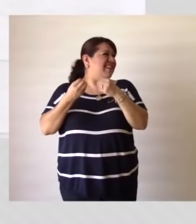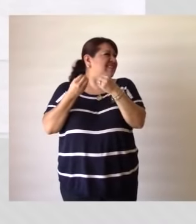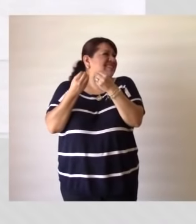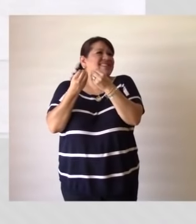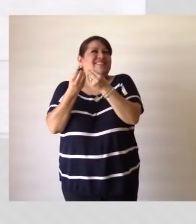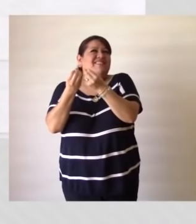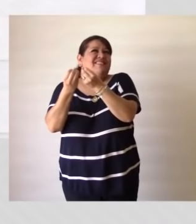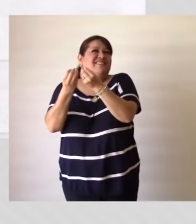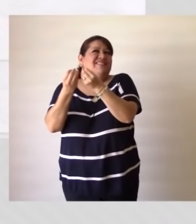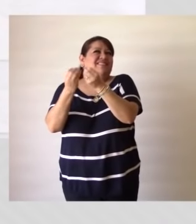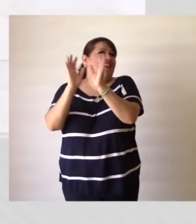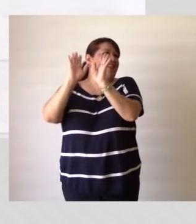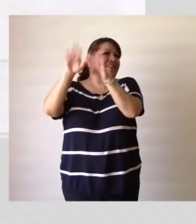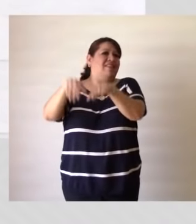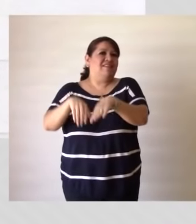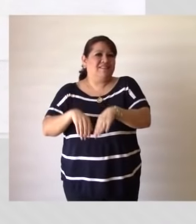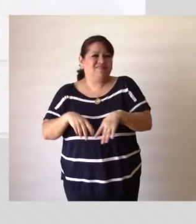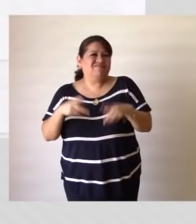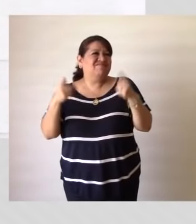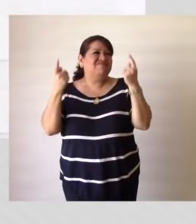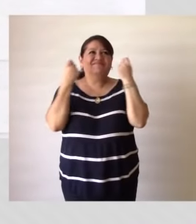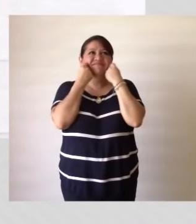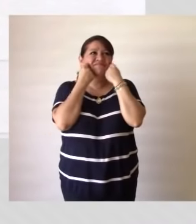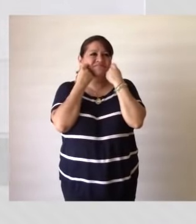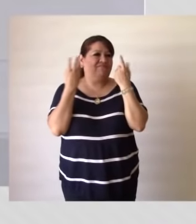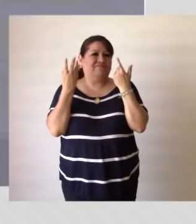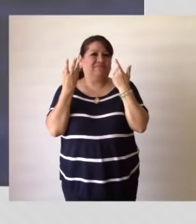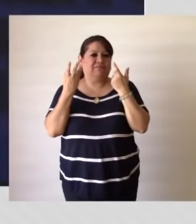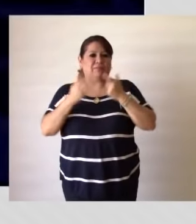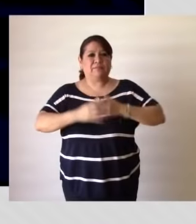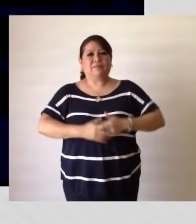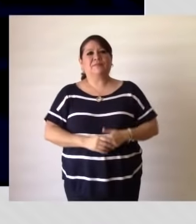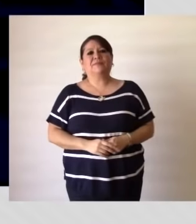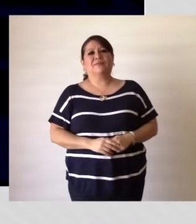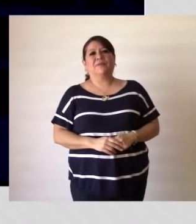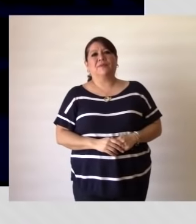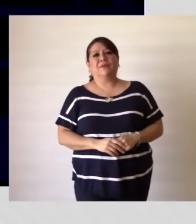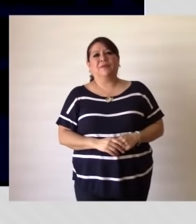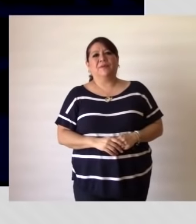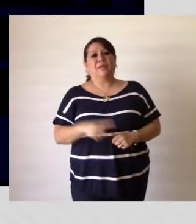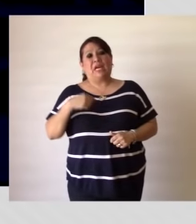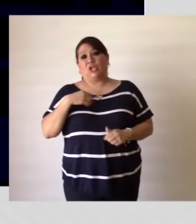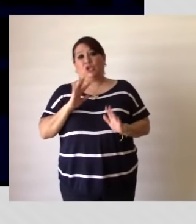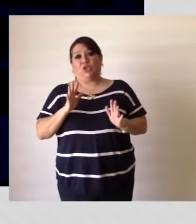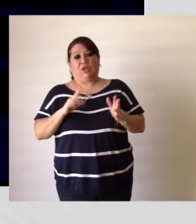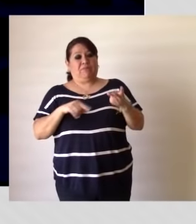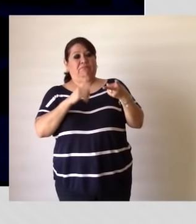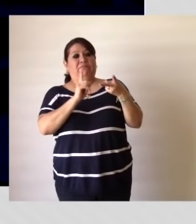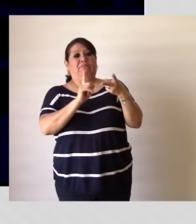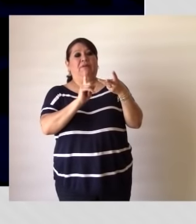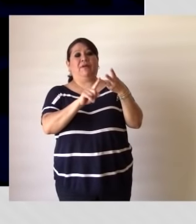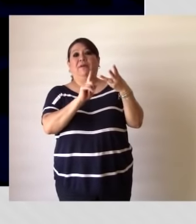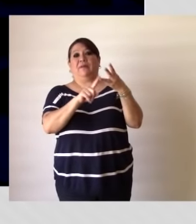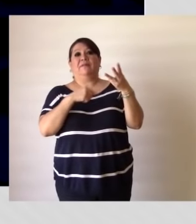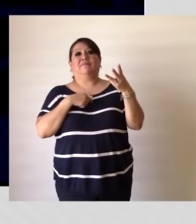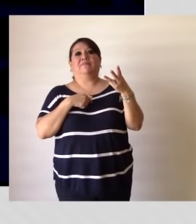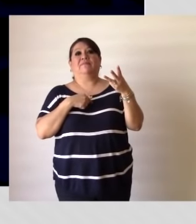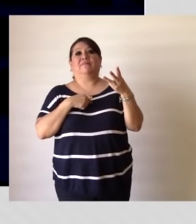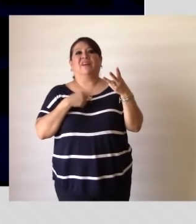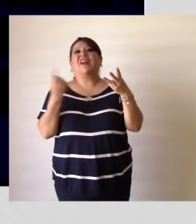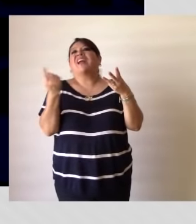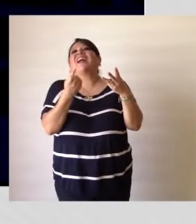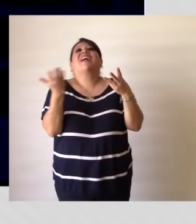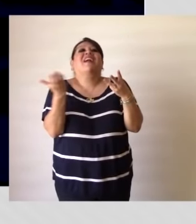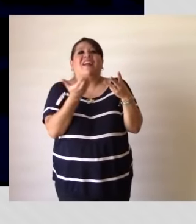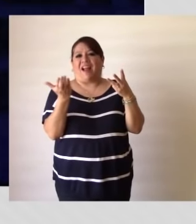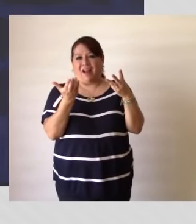nosotros y déjame terminar con el último punto la solución dios hace una